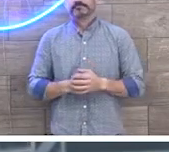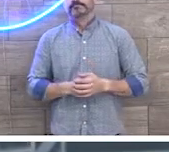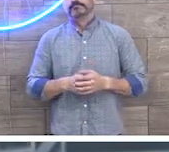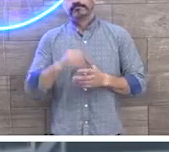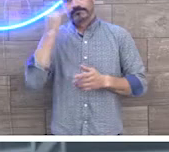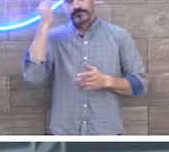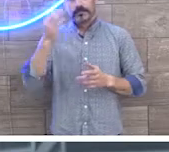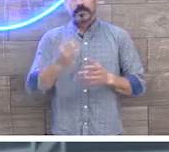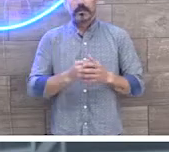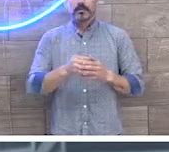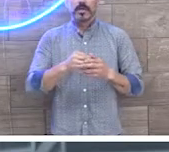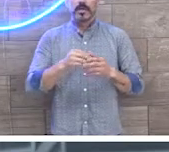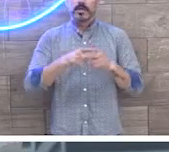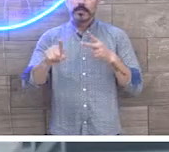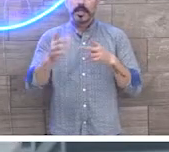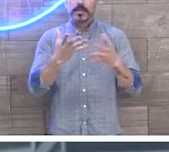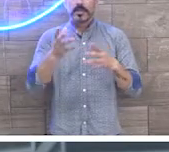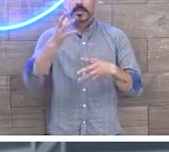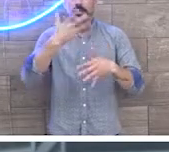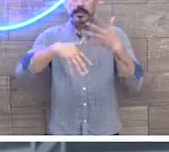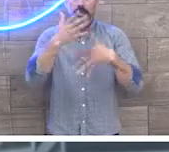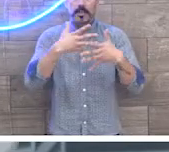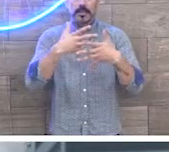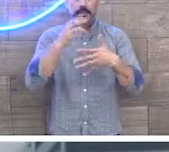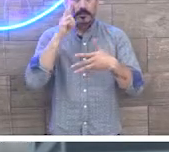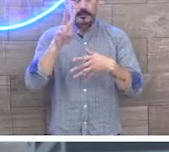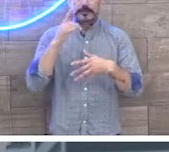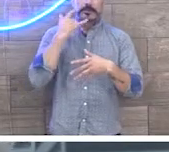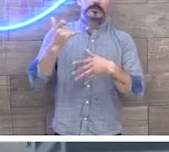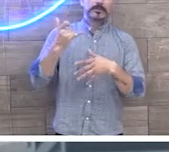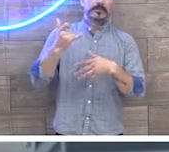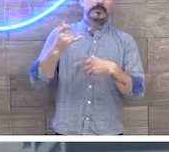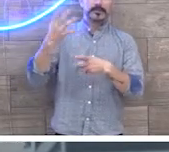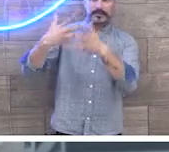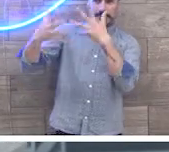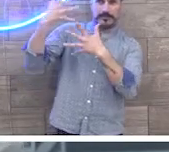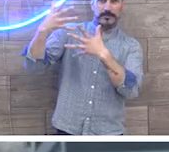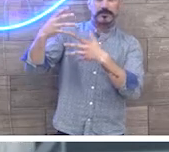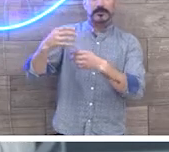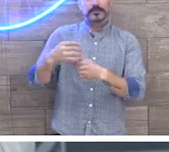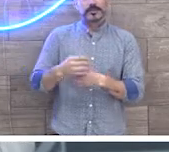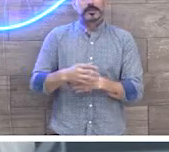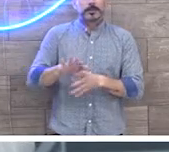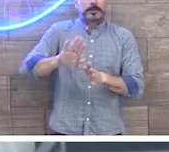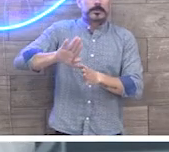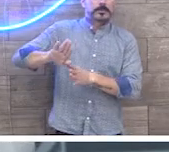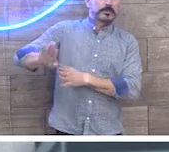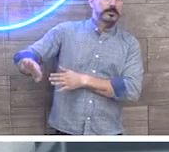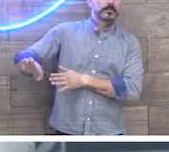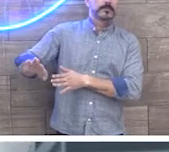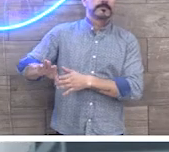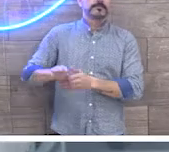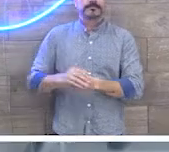y que nos dice hola o perdón, no, quién sabe qué quiera, ¿no? Es esa manera tan de predisposición.